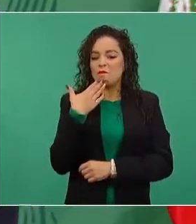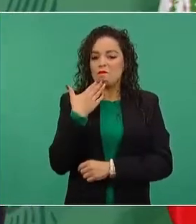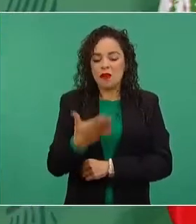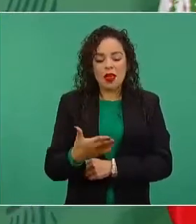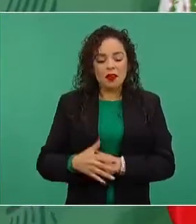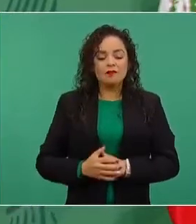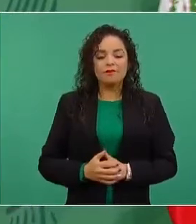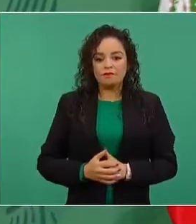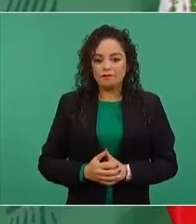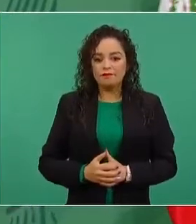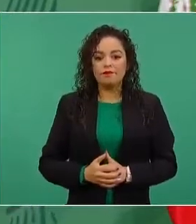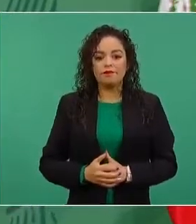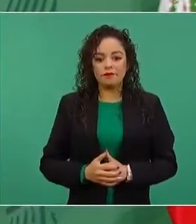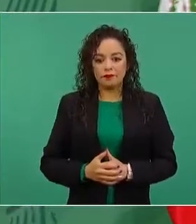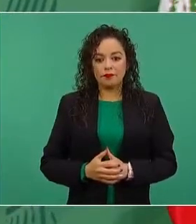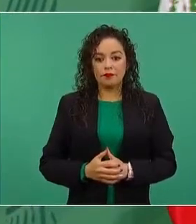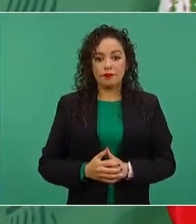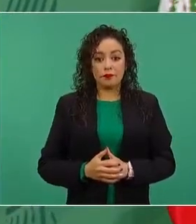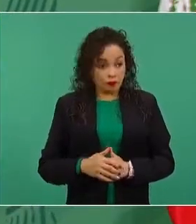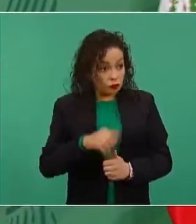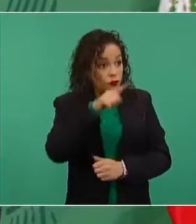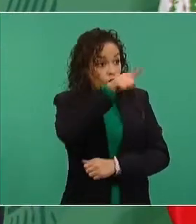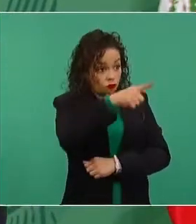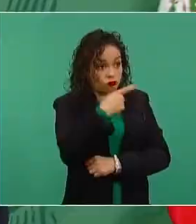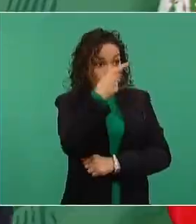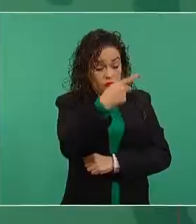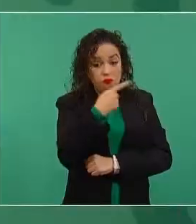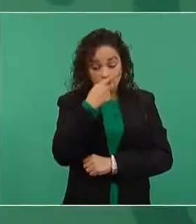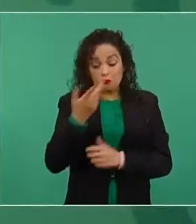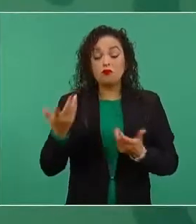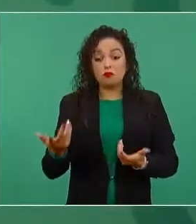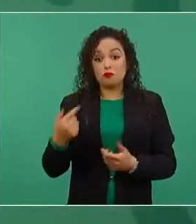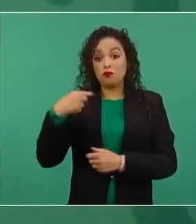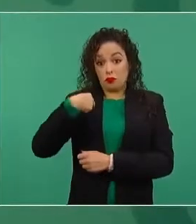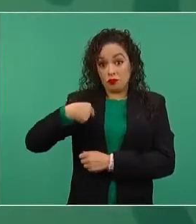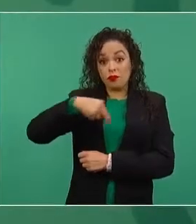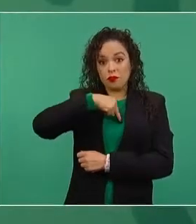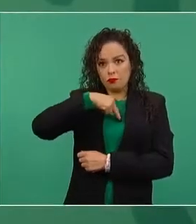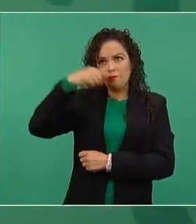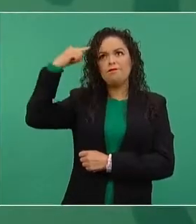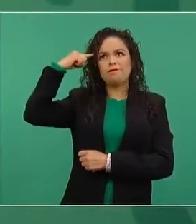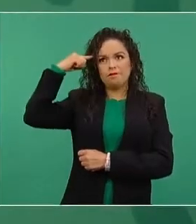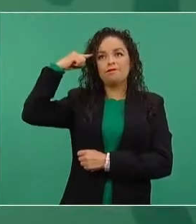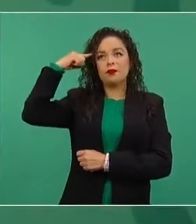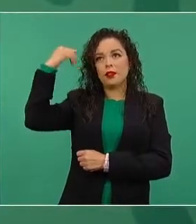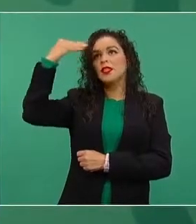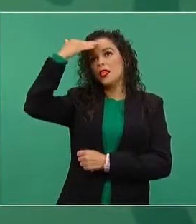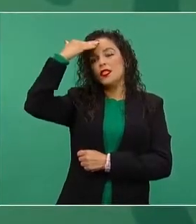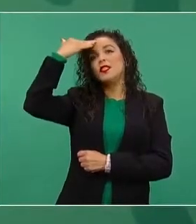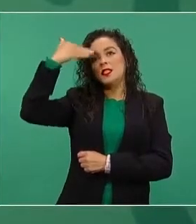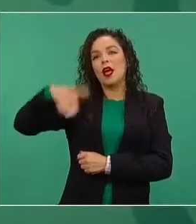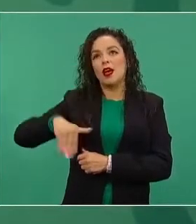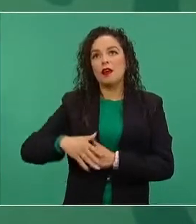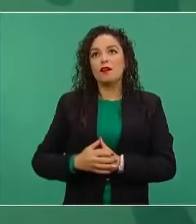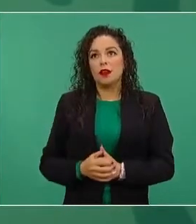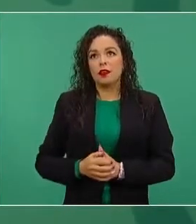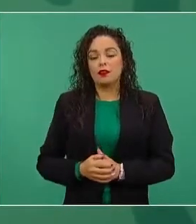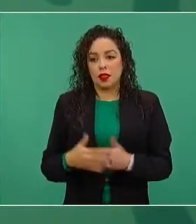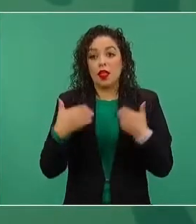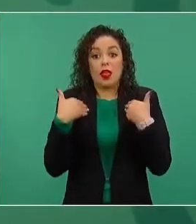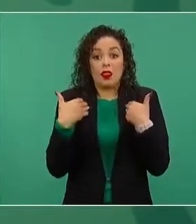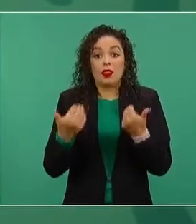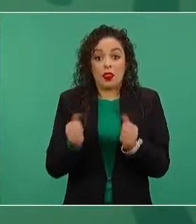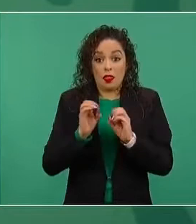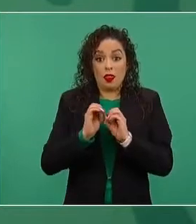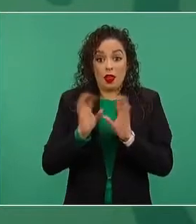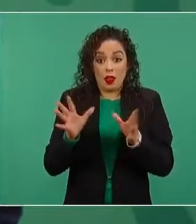y estamos conscientes, como tú lo acabas de plantear, que no depende solo